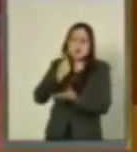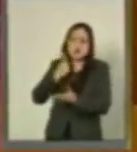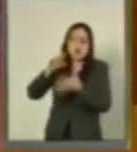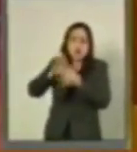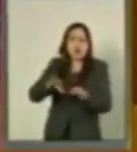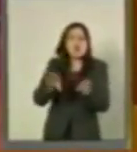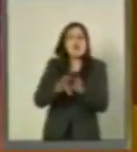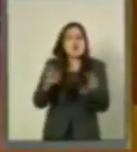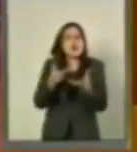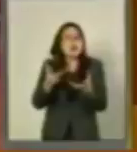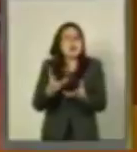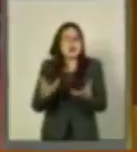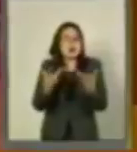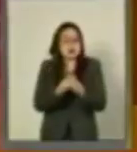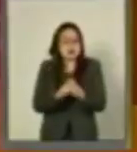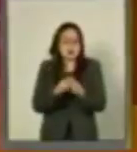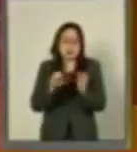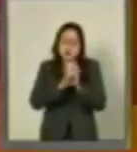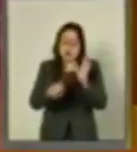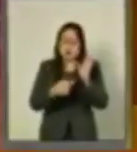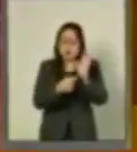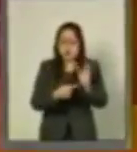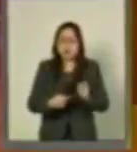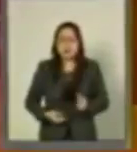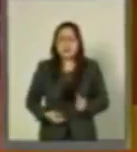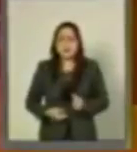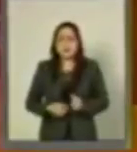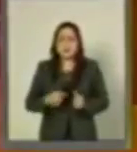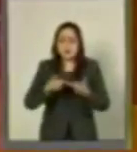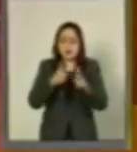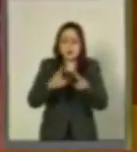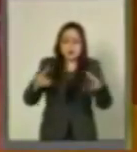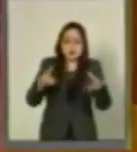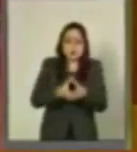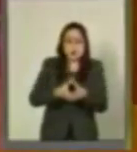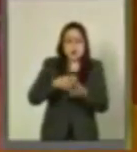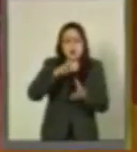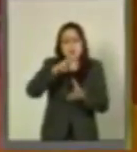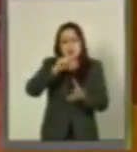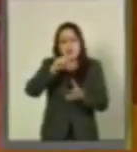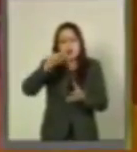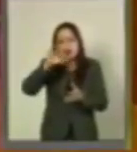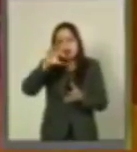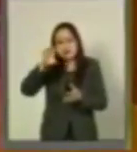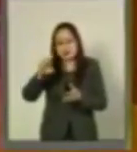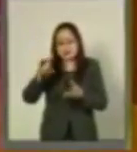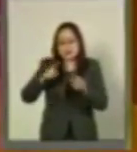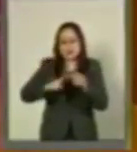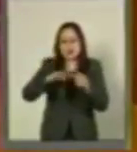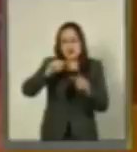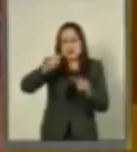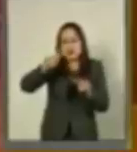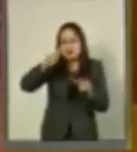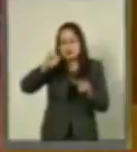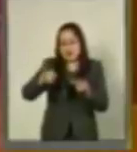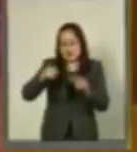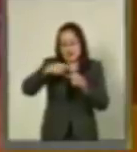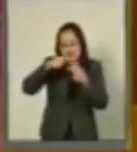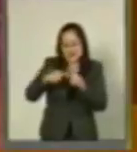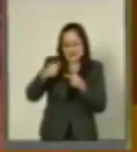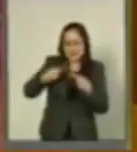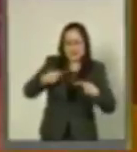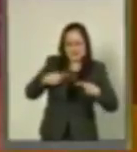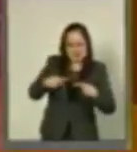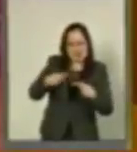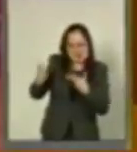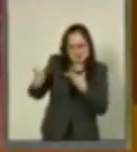haciéndose, y voy a citar solo este ejemplo, con la agrupación de la señora Wallace, de Alejandro Martí, y así le podría decir,